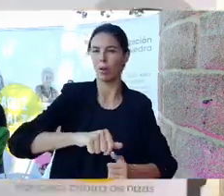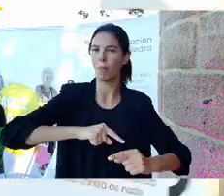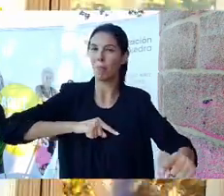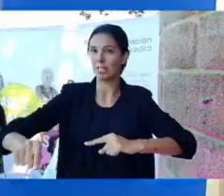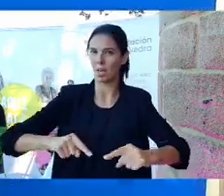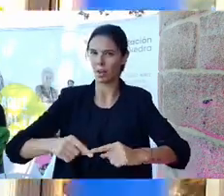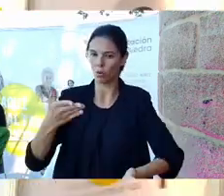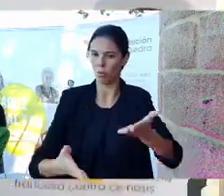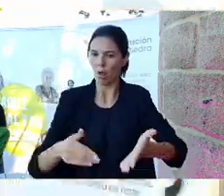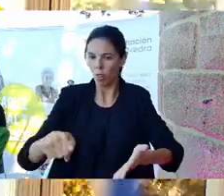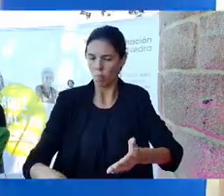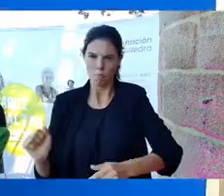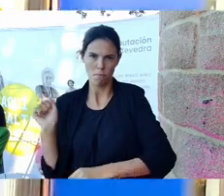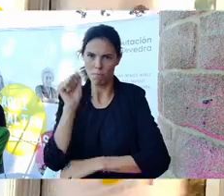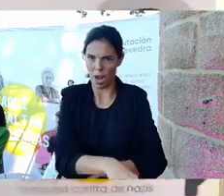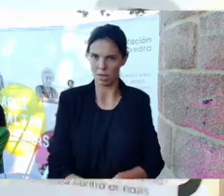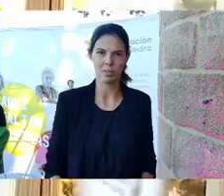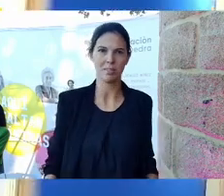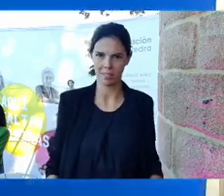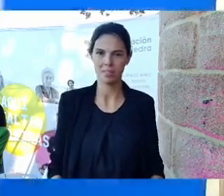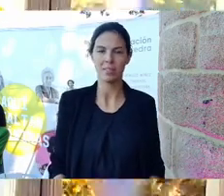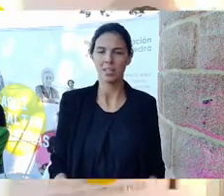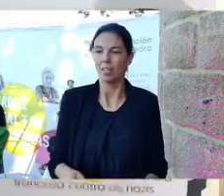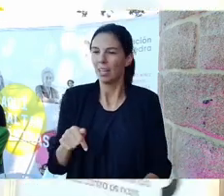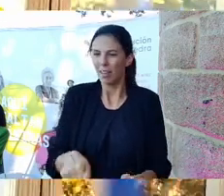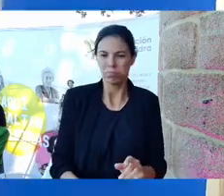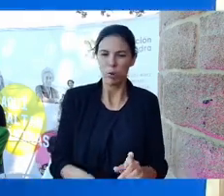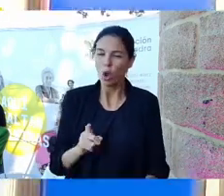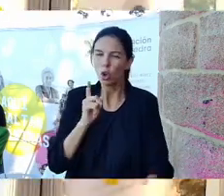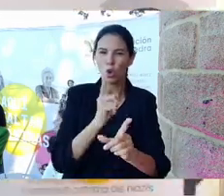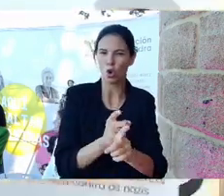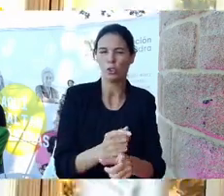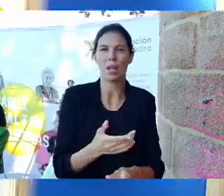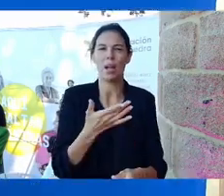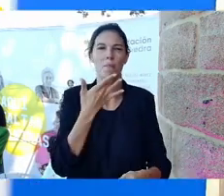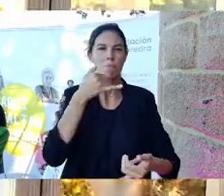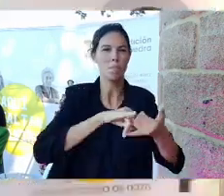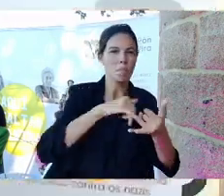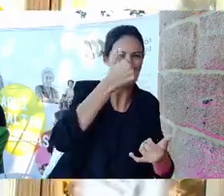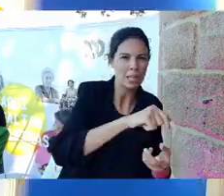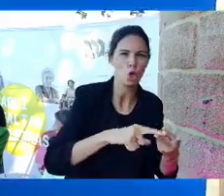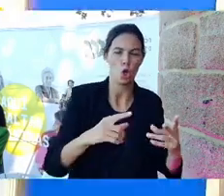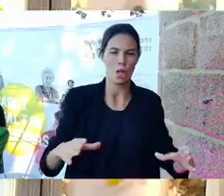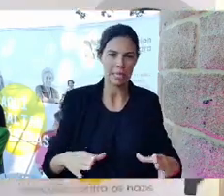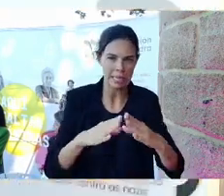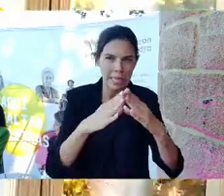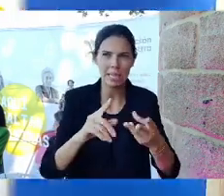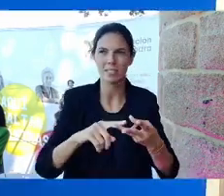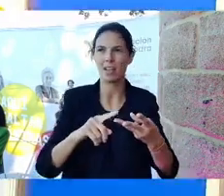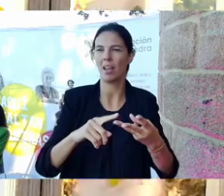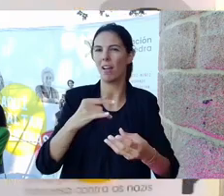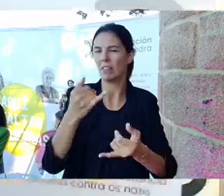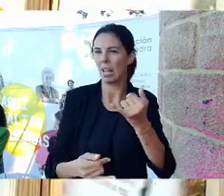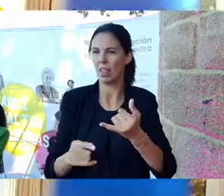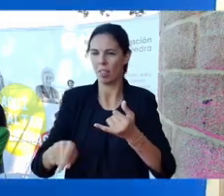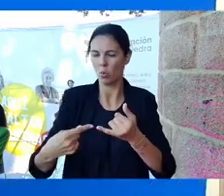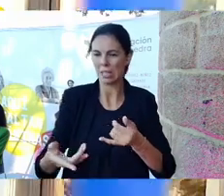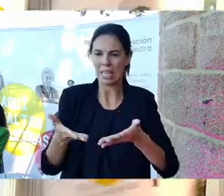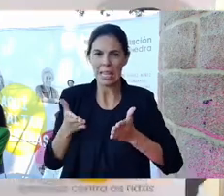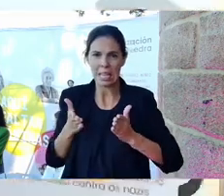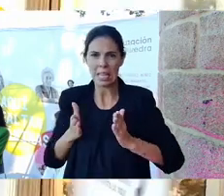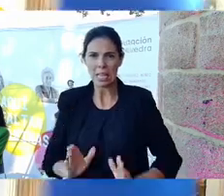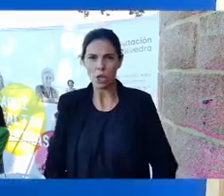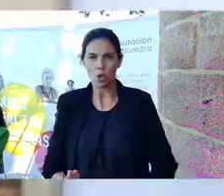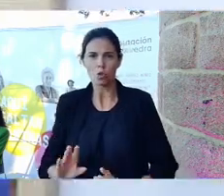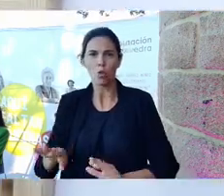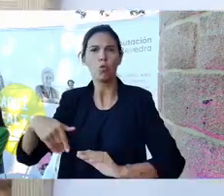patriarcal aínda do que temos hoxe. Desafiou a autoridade pois do seu marido, da igrexa, despois tivo